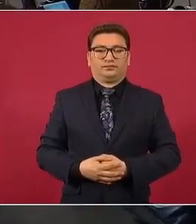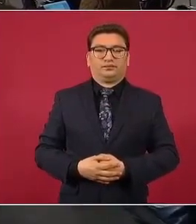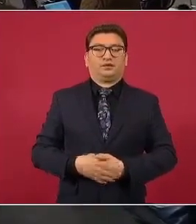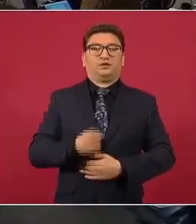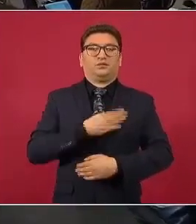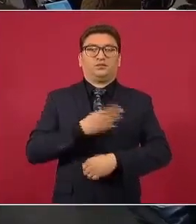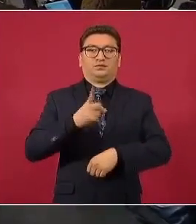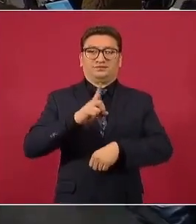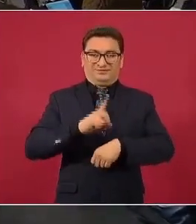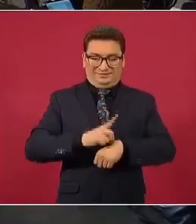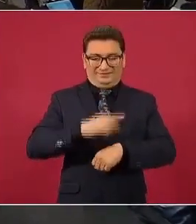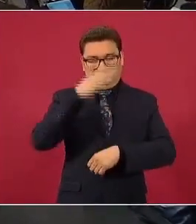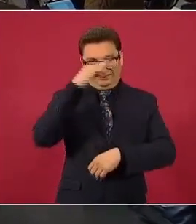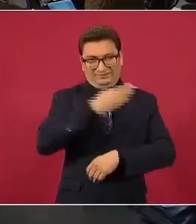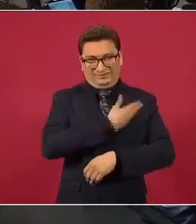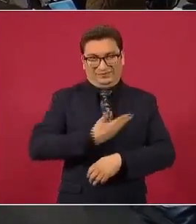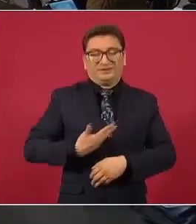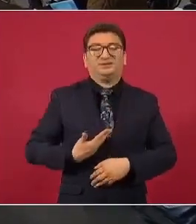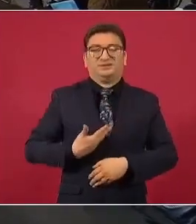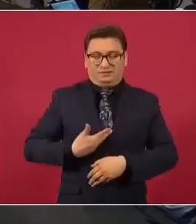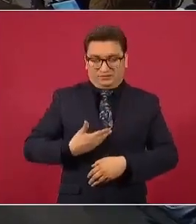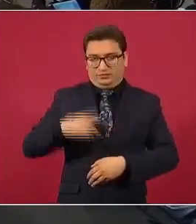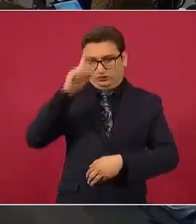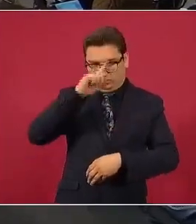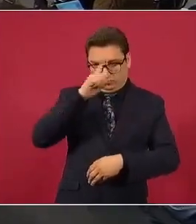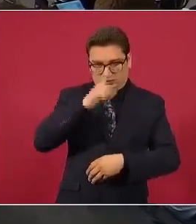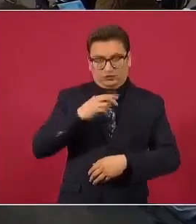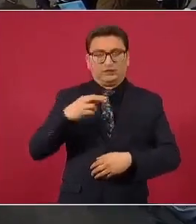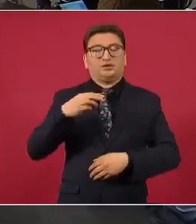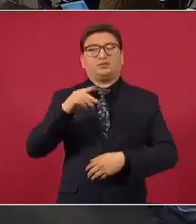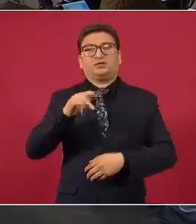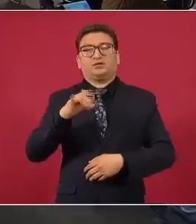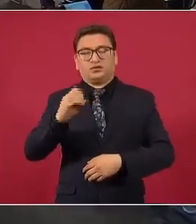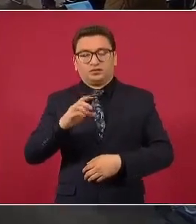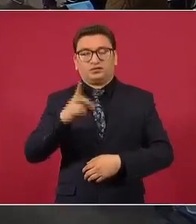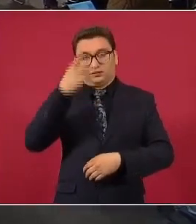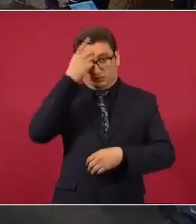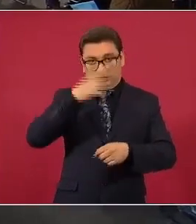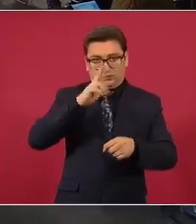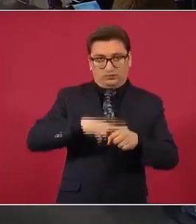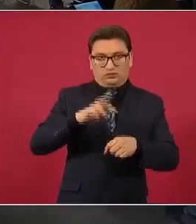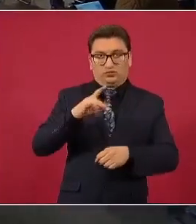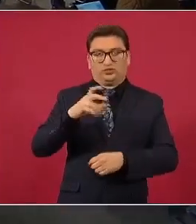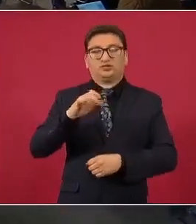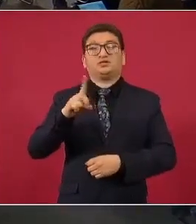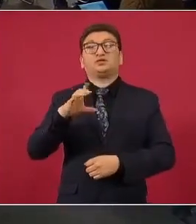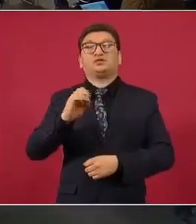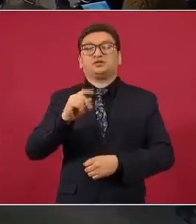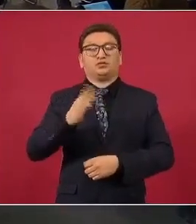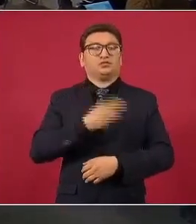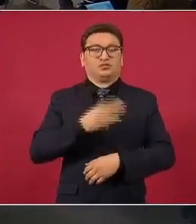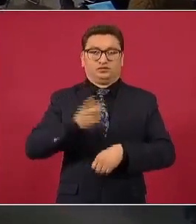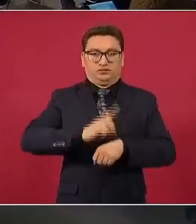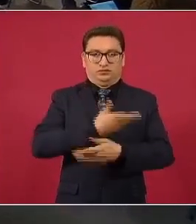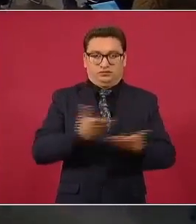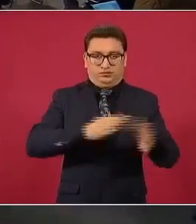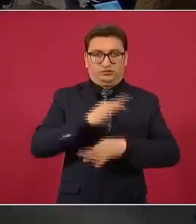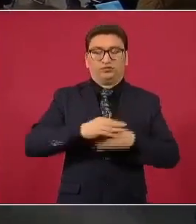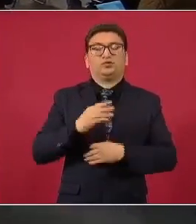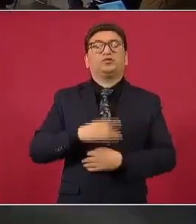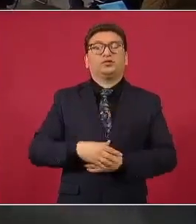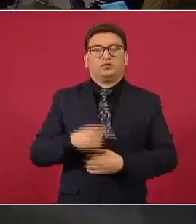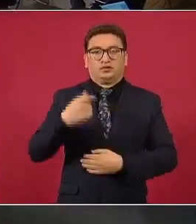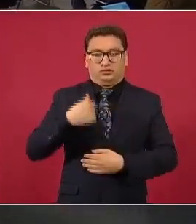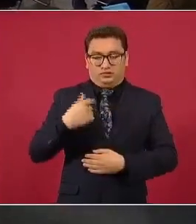Buenos días, señor presidente. Buenos días, consejera, maestro Robledo, director, don Rosendo. Buenos días a todas y a todos. Diego Elías Cedillo, Tabasco